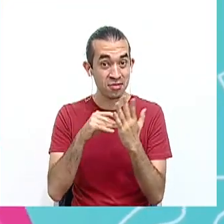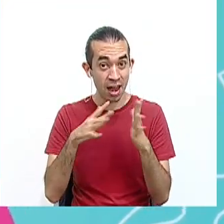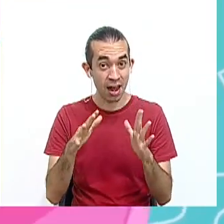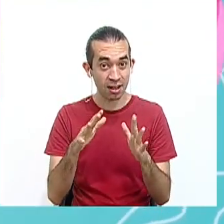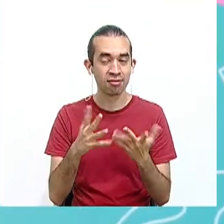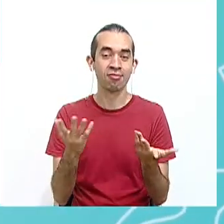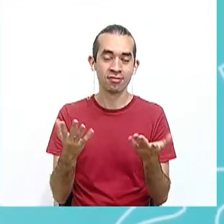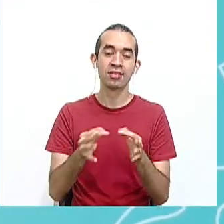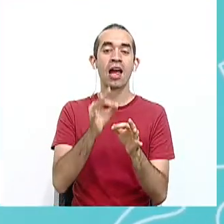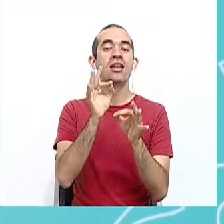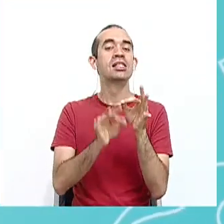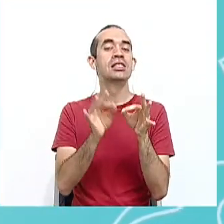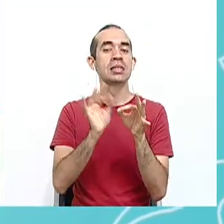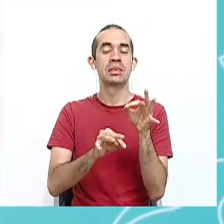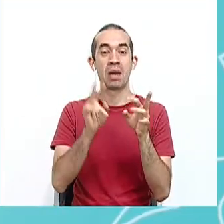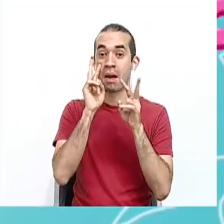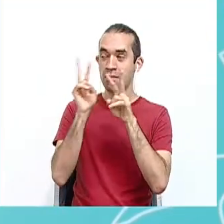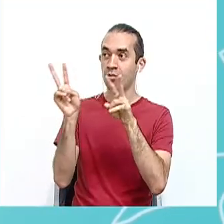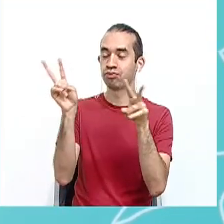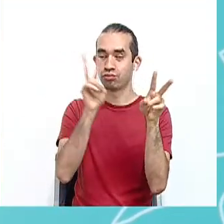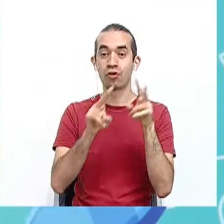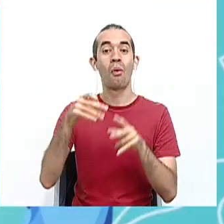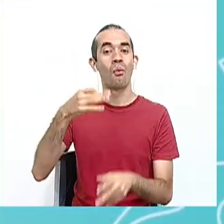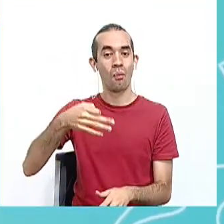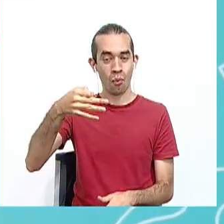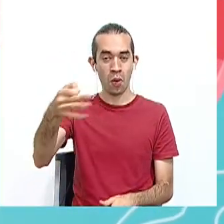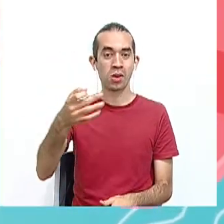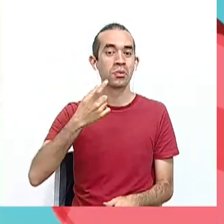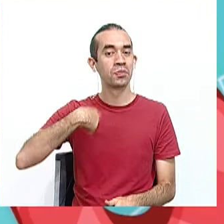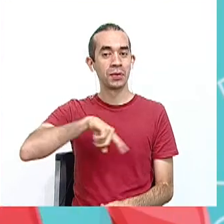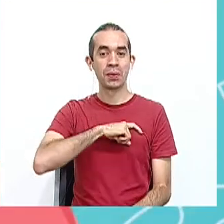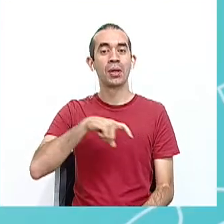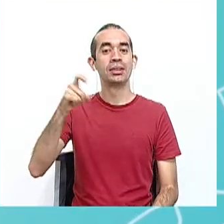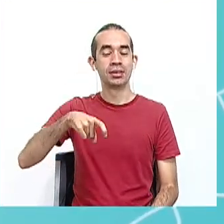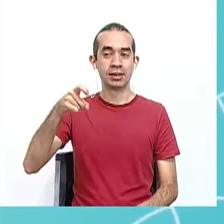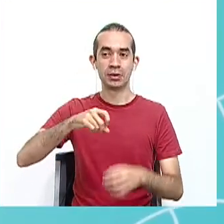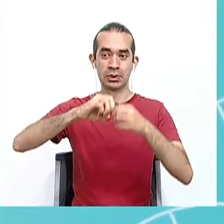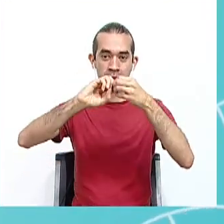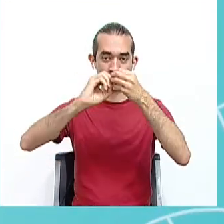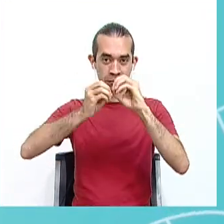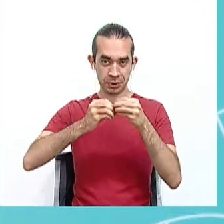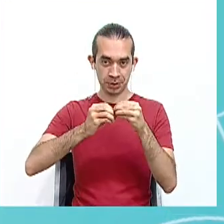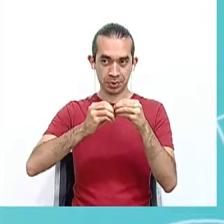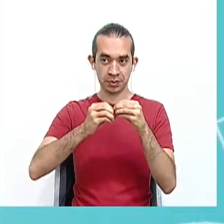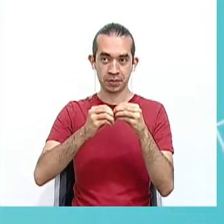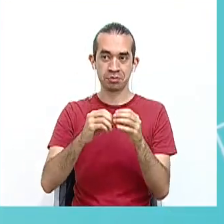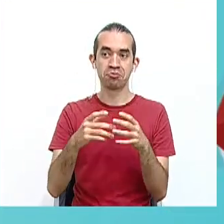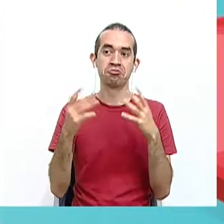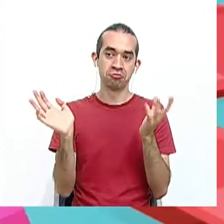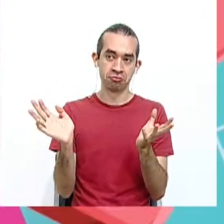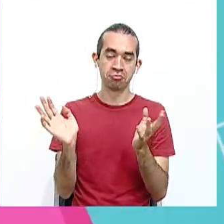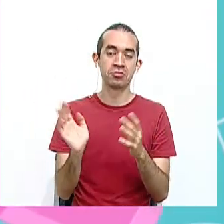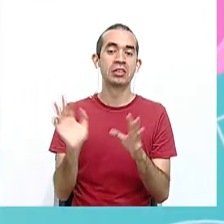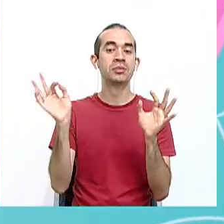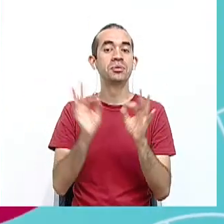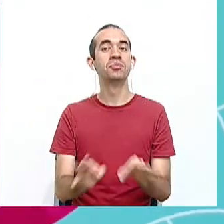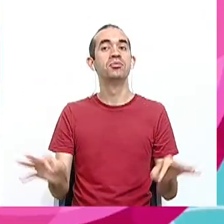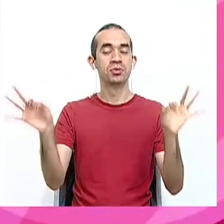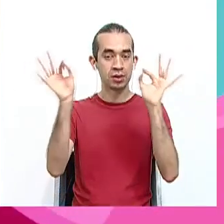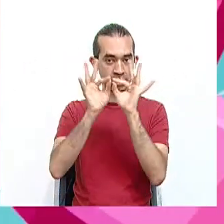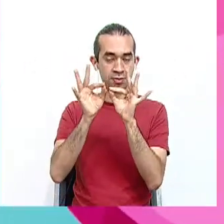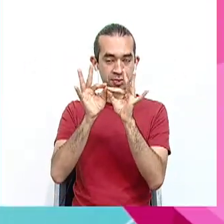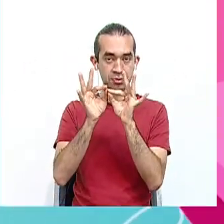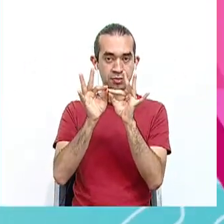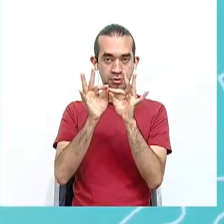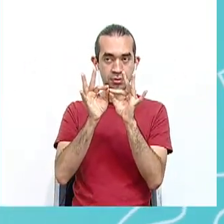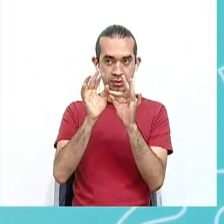un acercamiento, un reflejo de cómo diariamente requerimos de las expresiones numéricas. Pero bueno, es muy importante